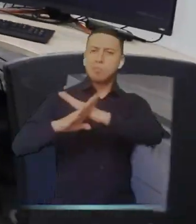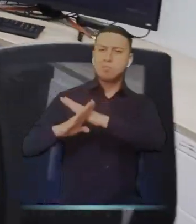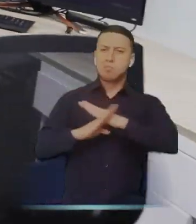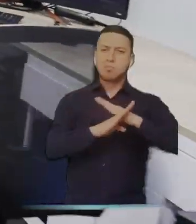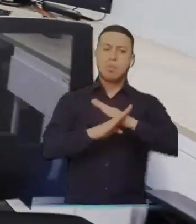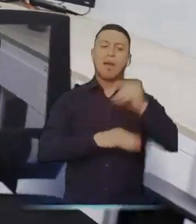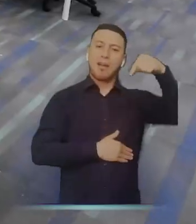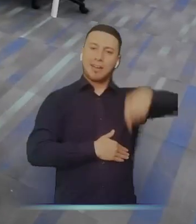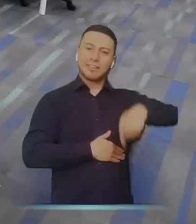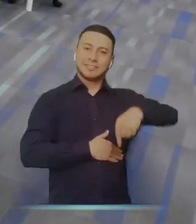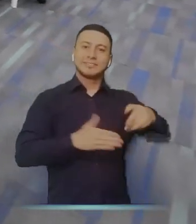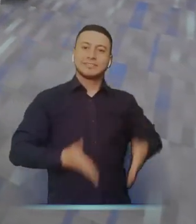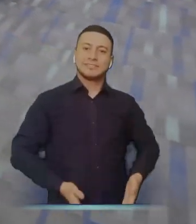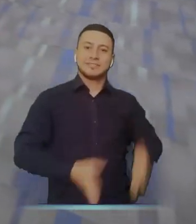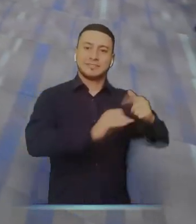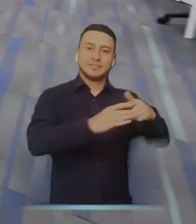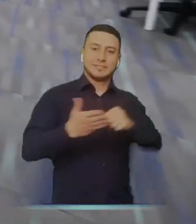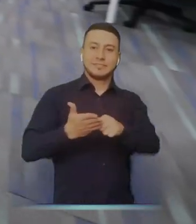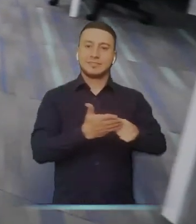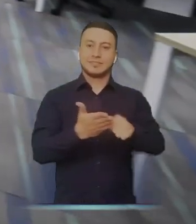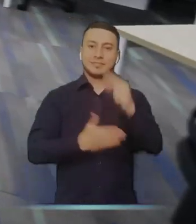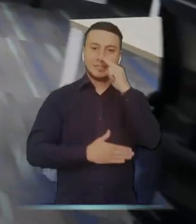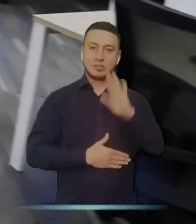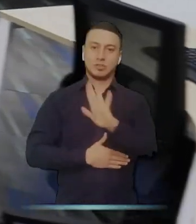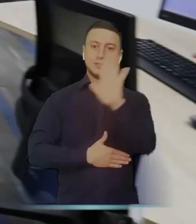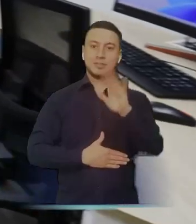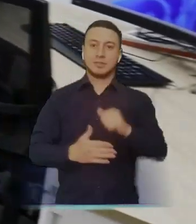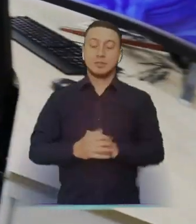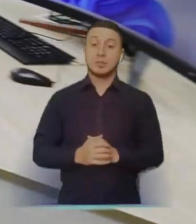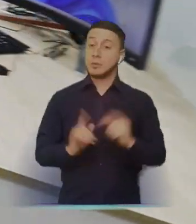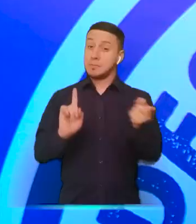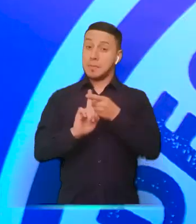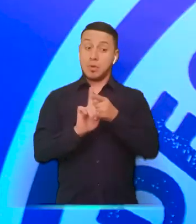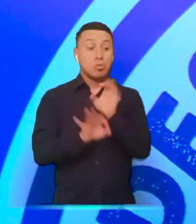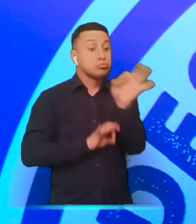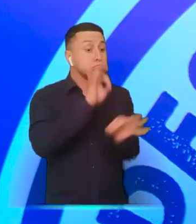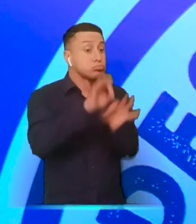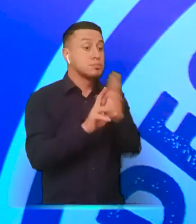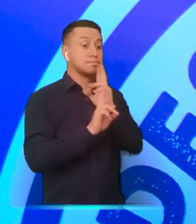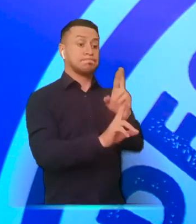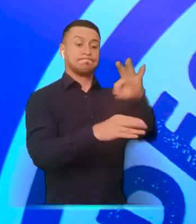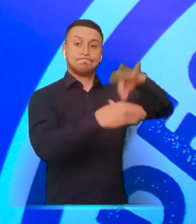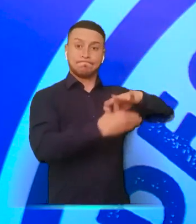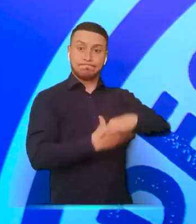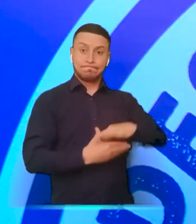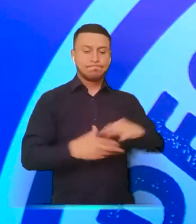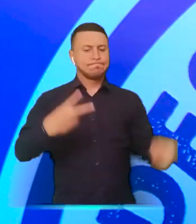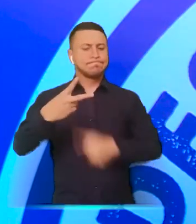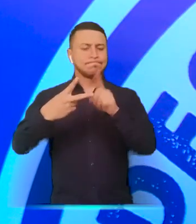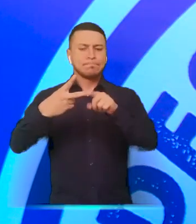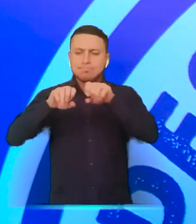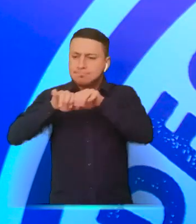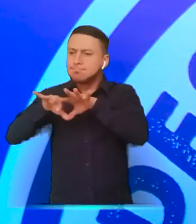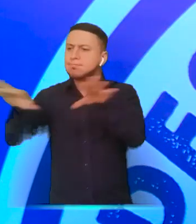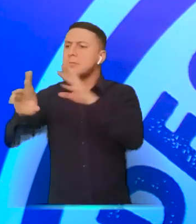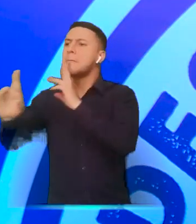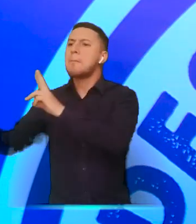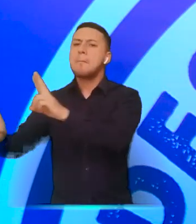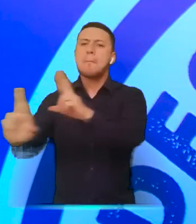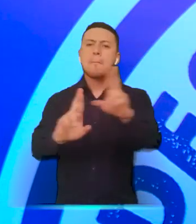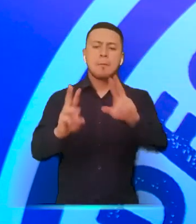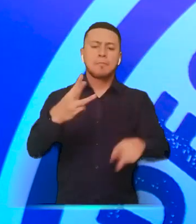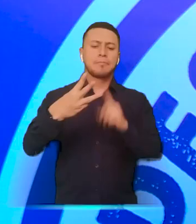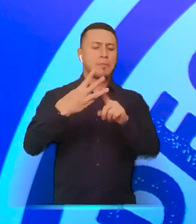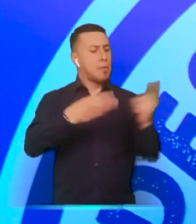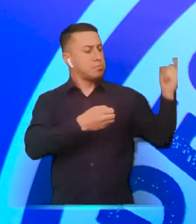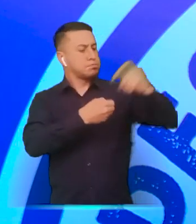propio software de ciberseguridad va a ser la Registraduría Nacional del Estado Civil. Tenemos que cuidar primero los resultados electorales, las